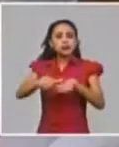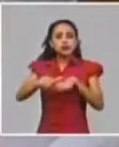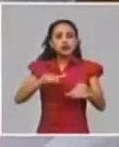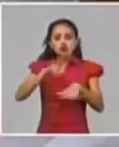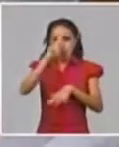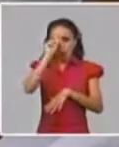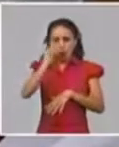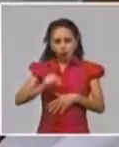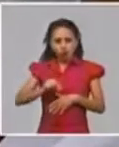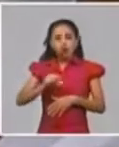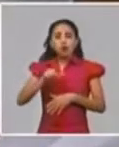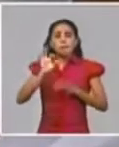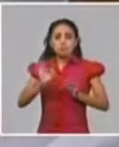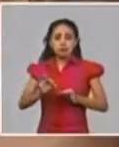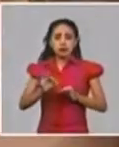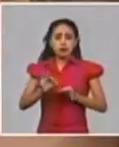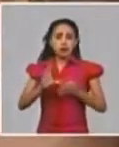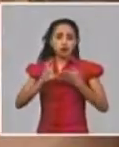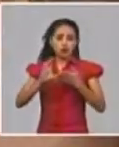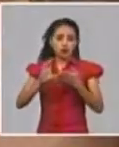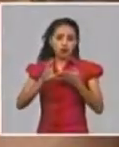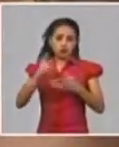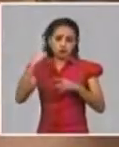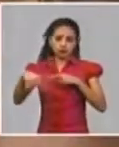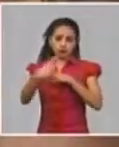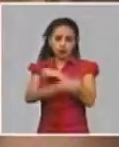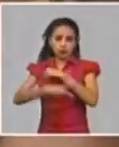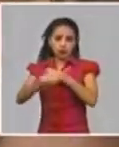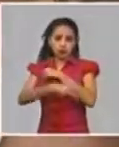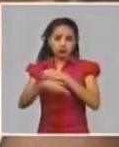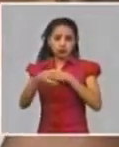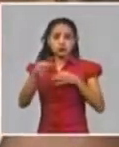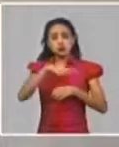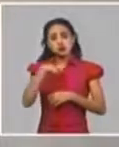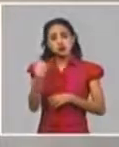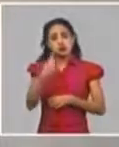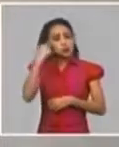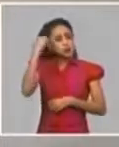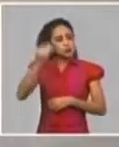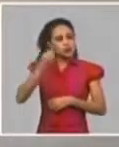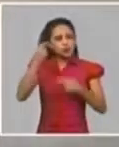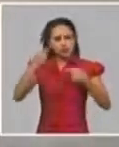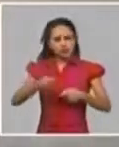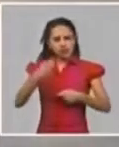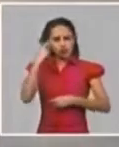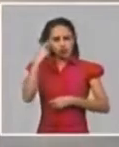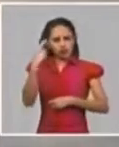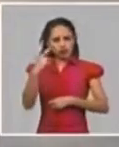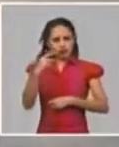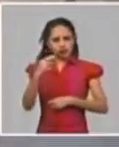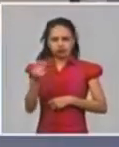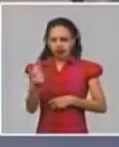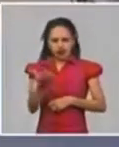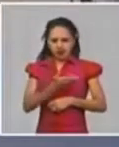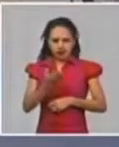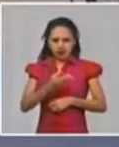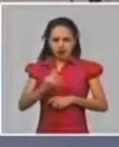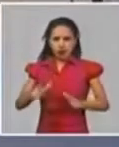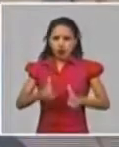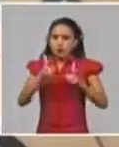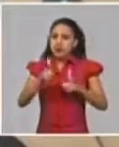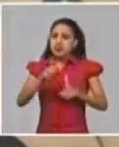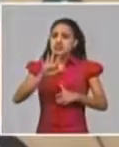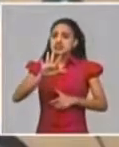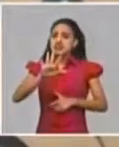Como usted decía, nosotros pensamos y debemos recordar que a través, pronto vamos a cumplir 57 años